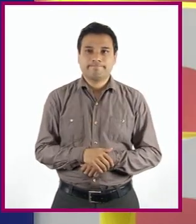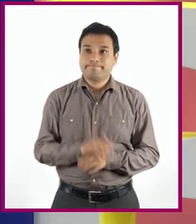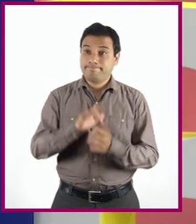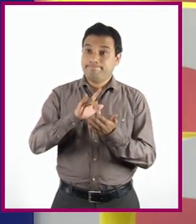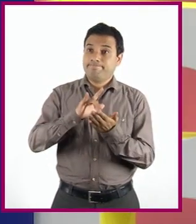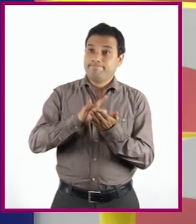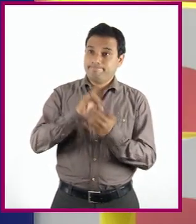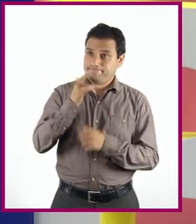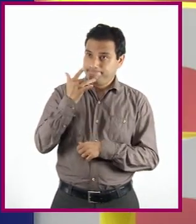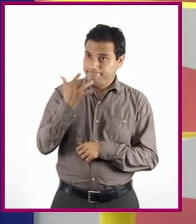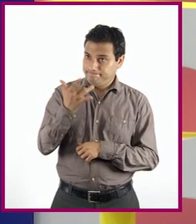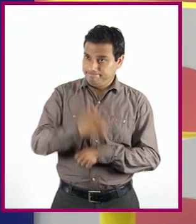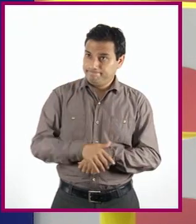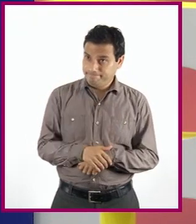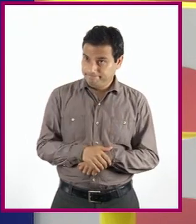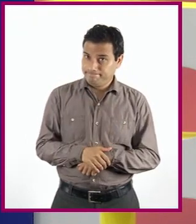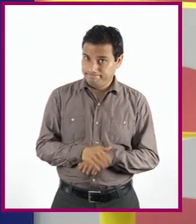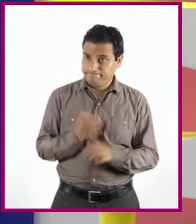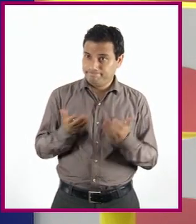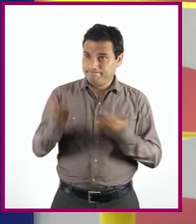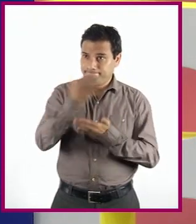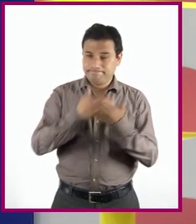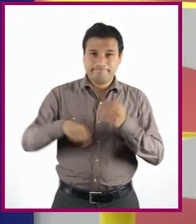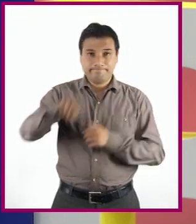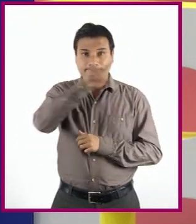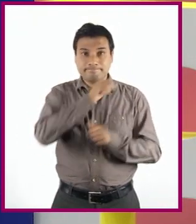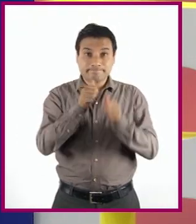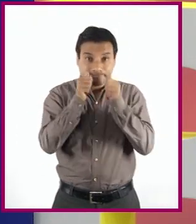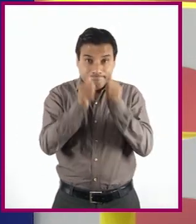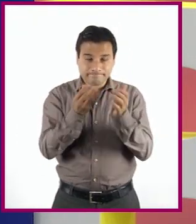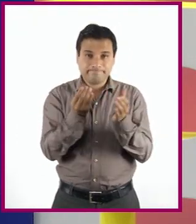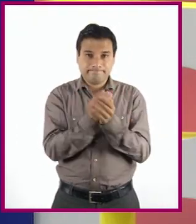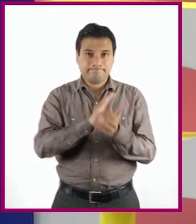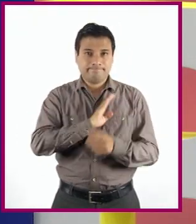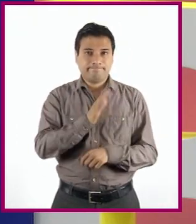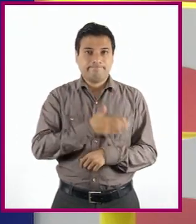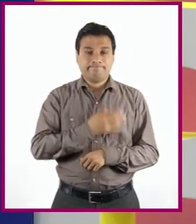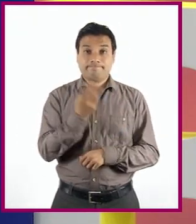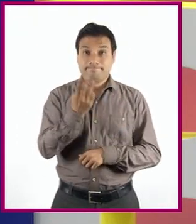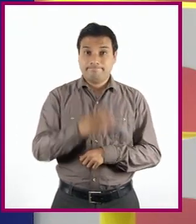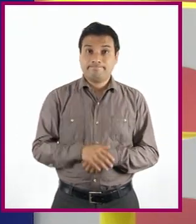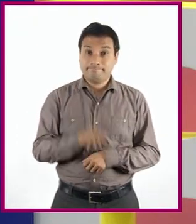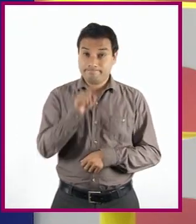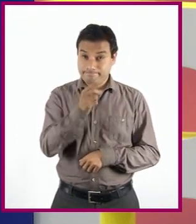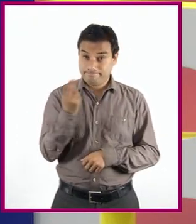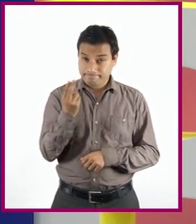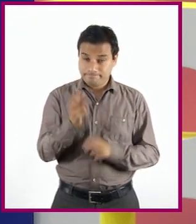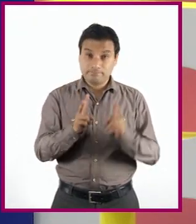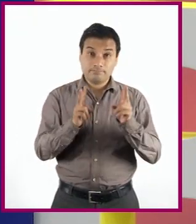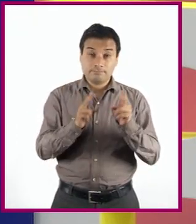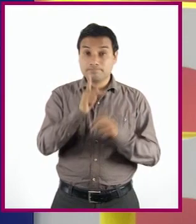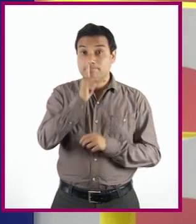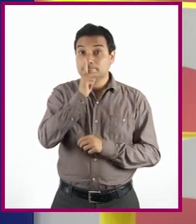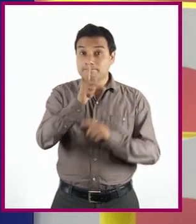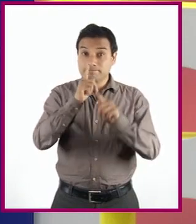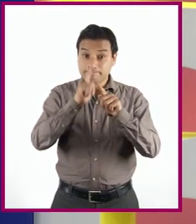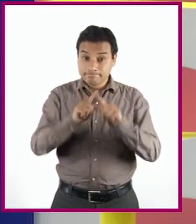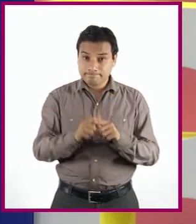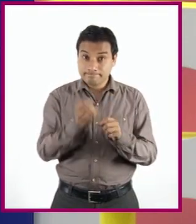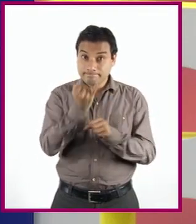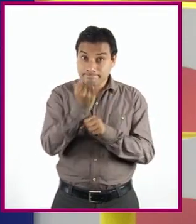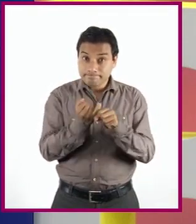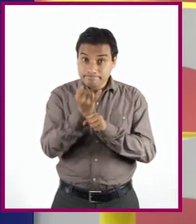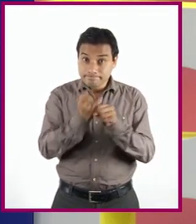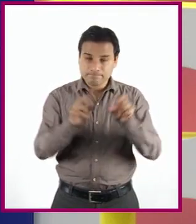Gracias por compartir con nosotros esta sesión de Lengua Materna 3. Recuerden explorar frases y palabras que indican